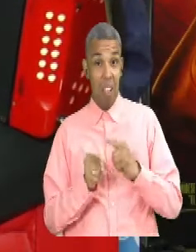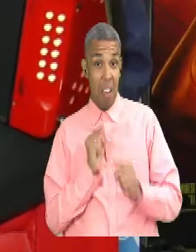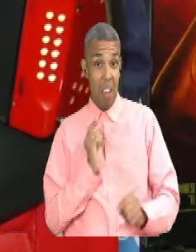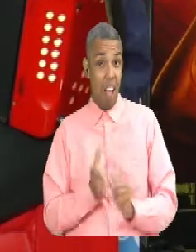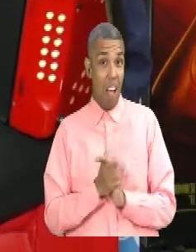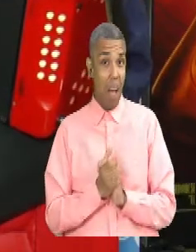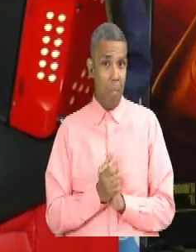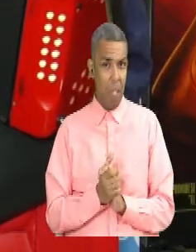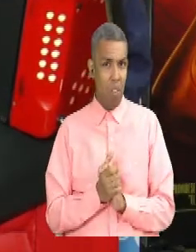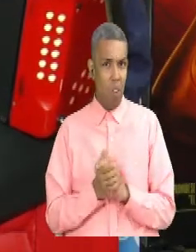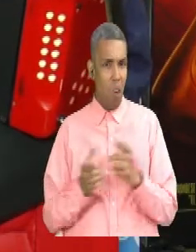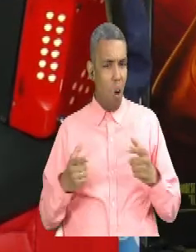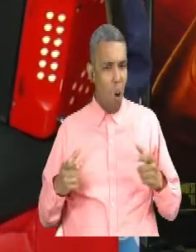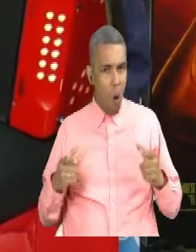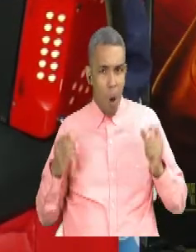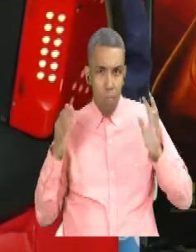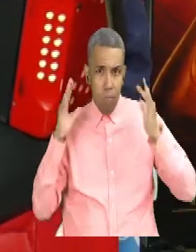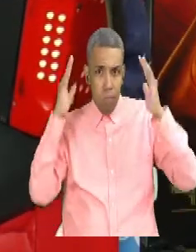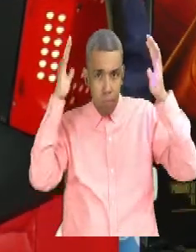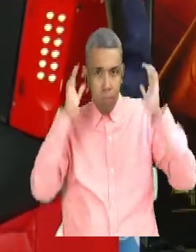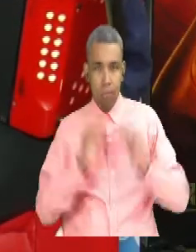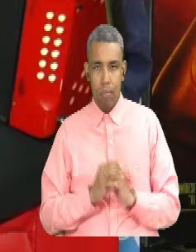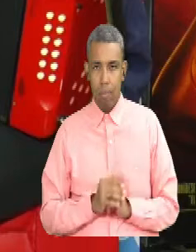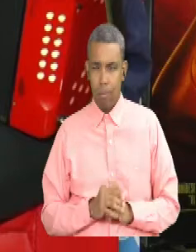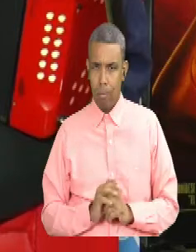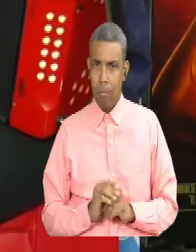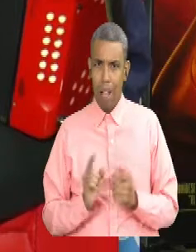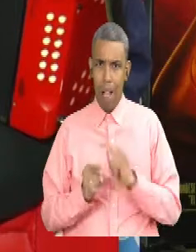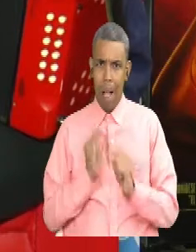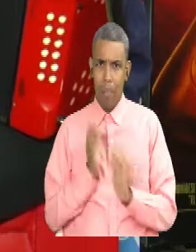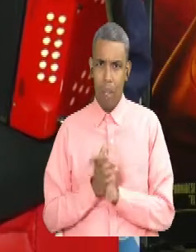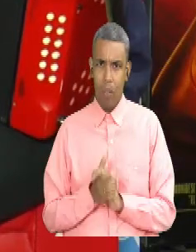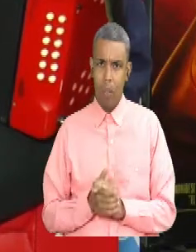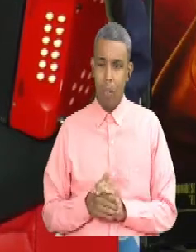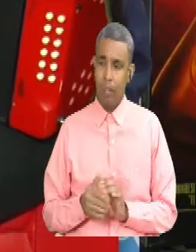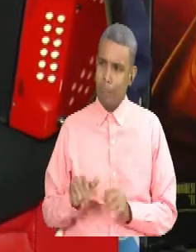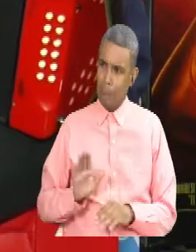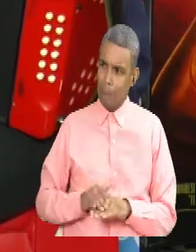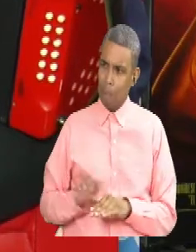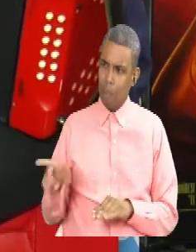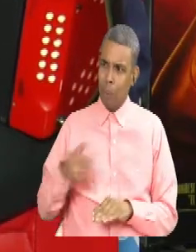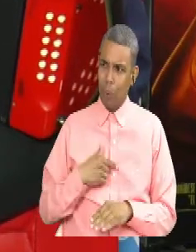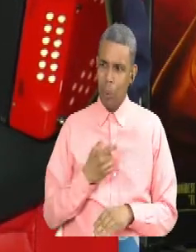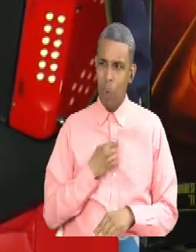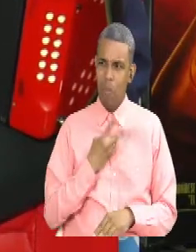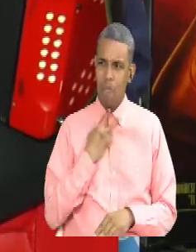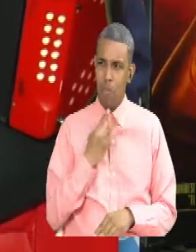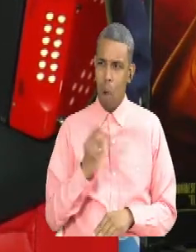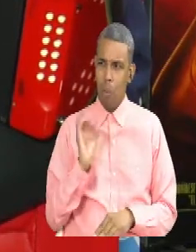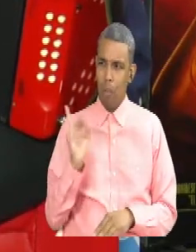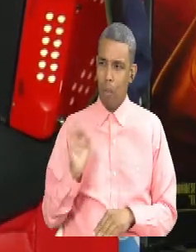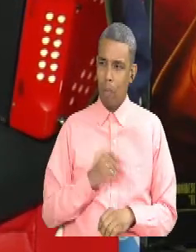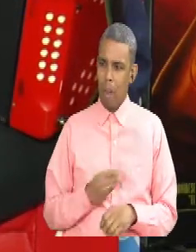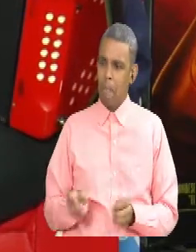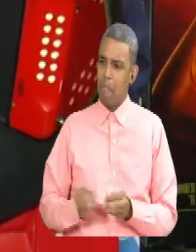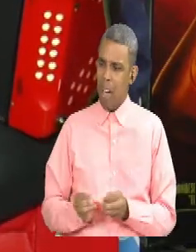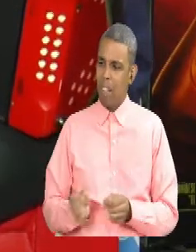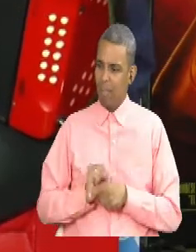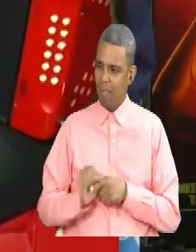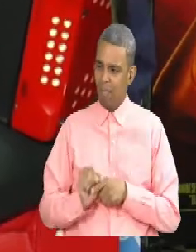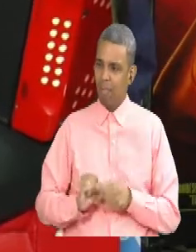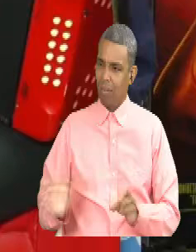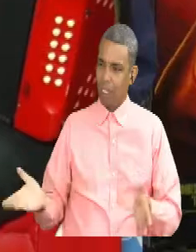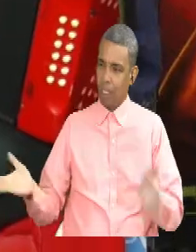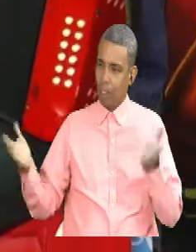talento, métase más en el cuento, ensaye, entrene la voz. Y pues efectivamente eso fue lo que hice, ensayaba más y me metí más en el cuento. Ya